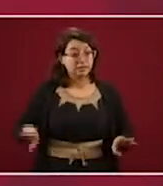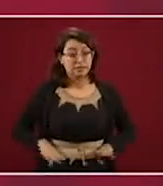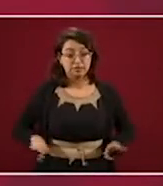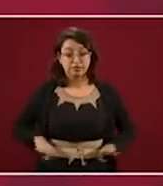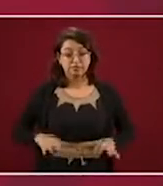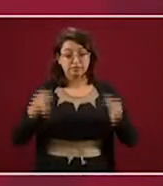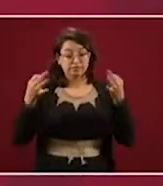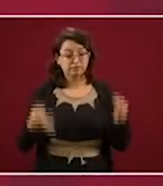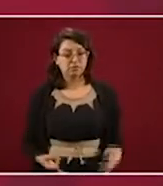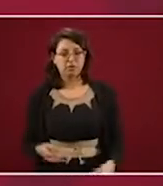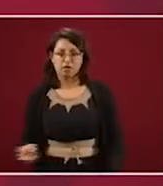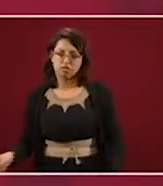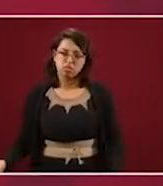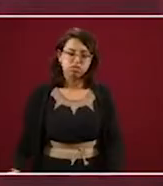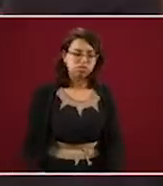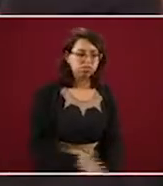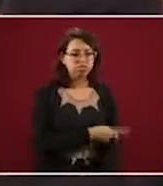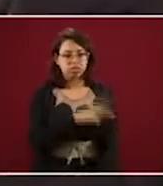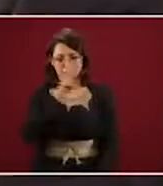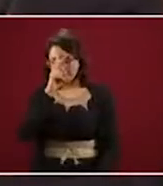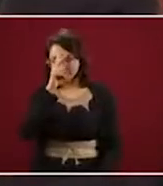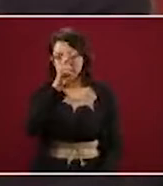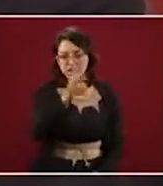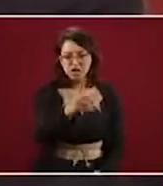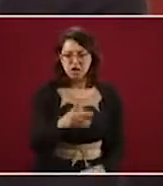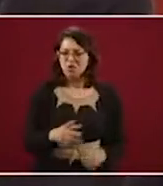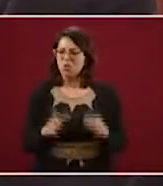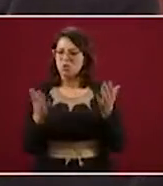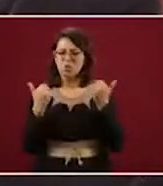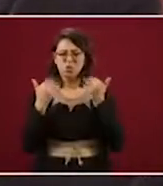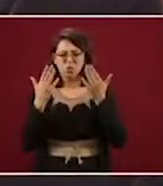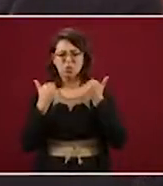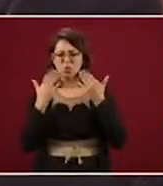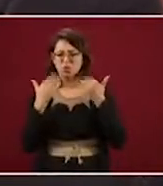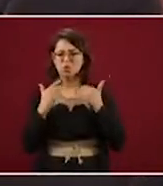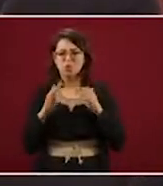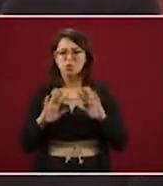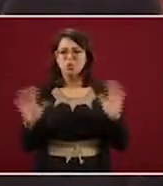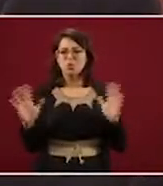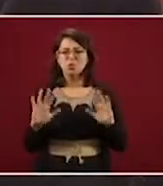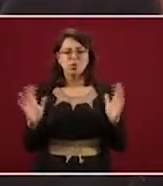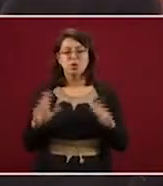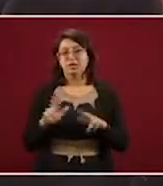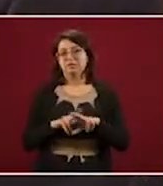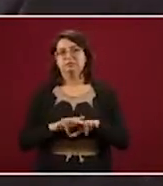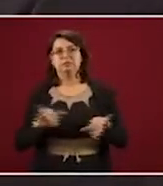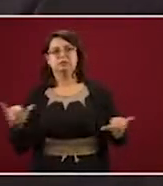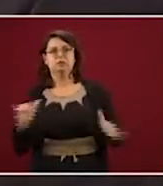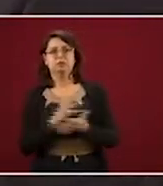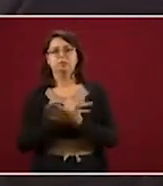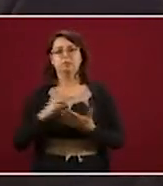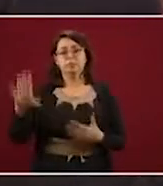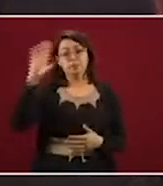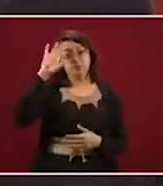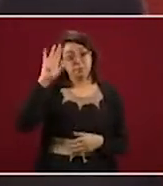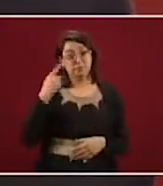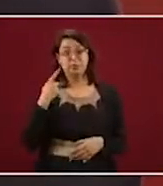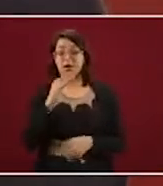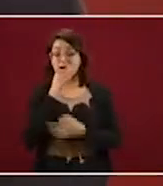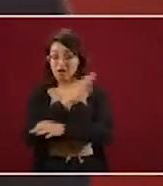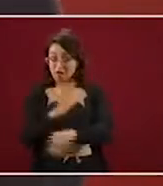de venganza, ni caer en lo espectacular, pero que tengan cuidado